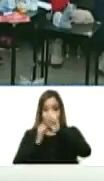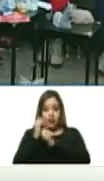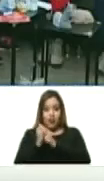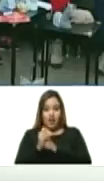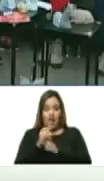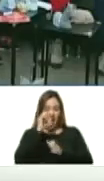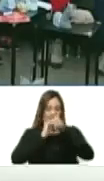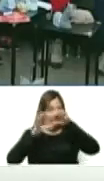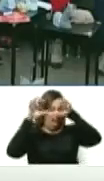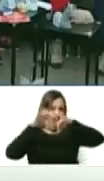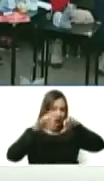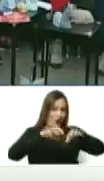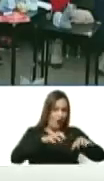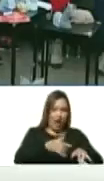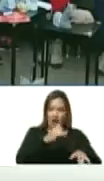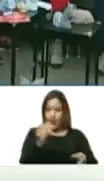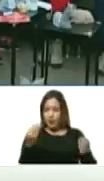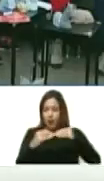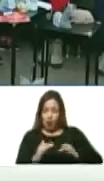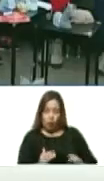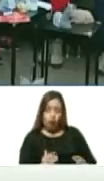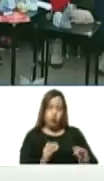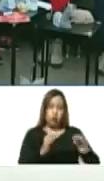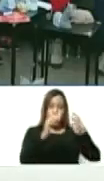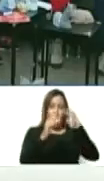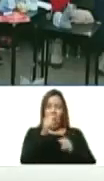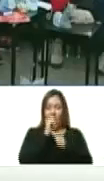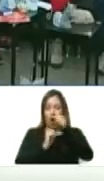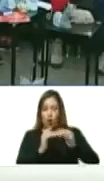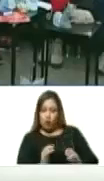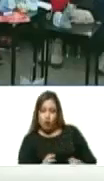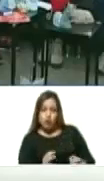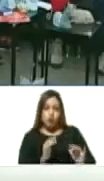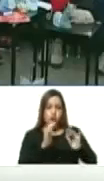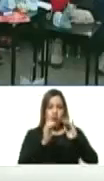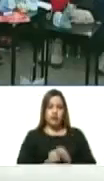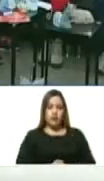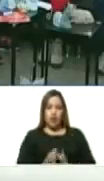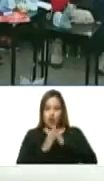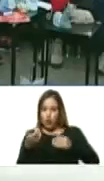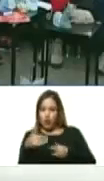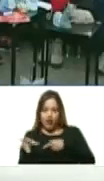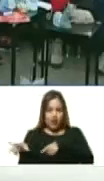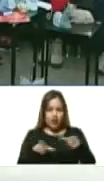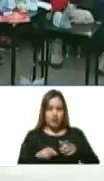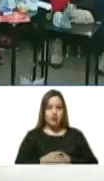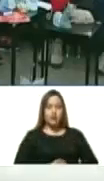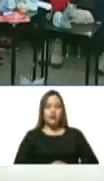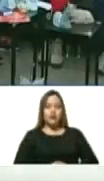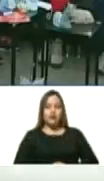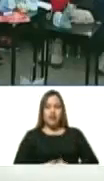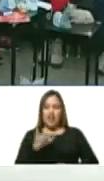está bajando, creció la canal, creció el agua, todo bajo control, paso a la lluvia.